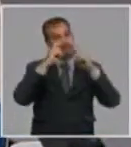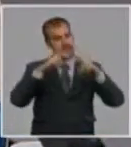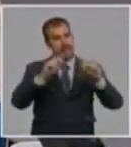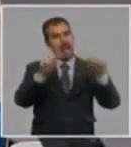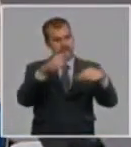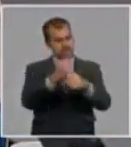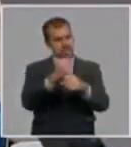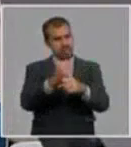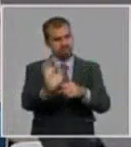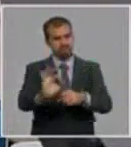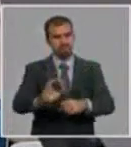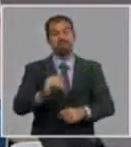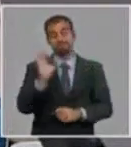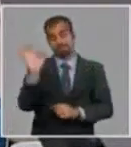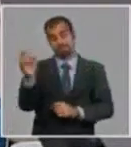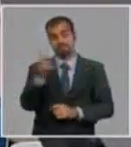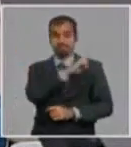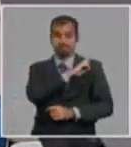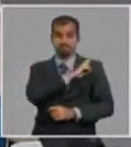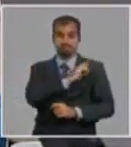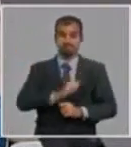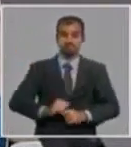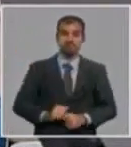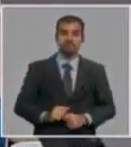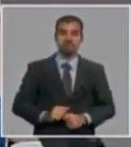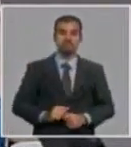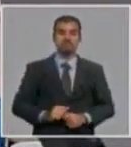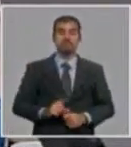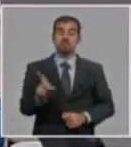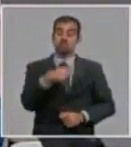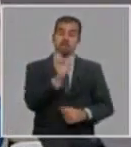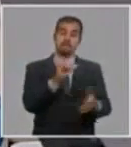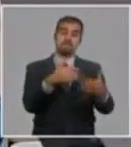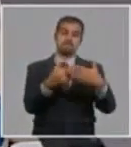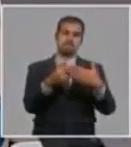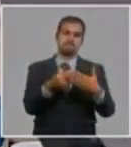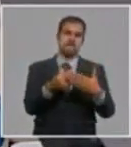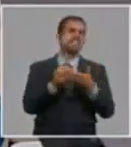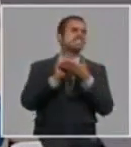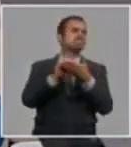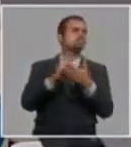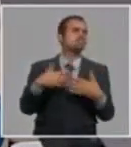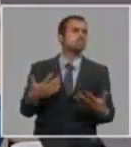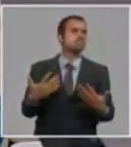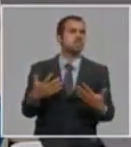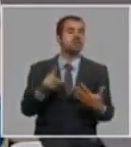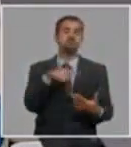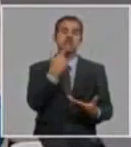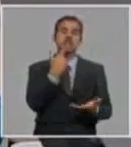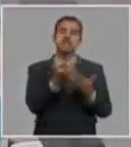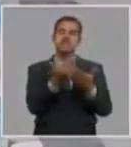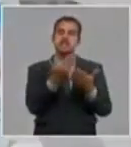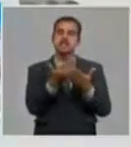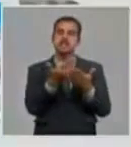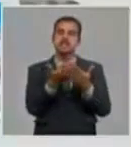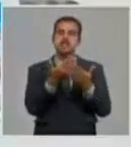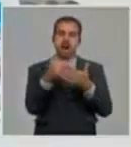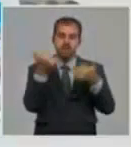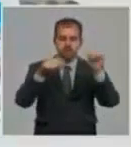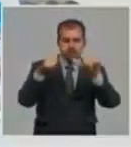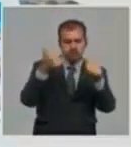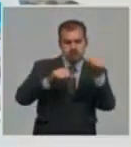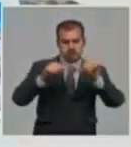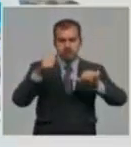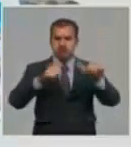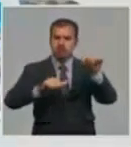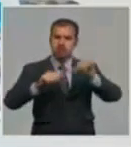decía, otro de los servicios que Biocen brinda son los ensayos de calidad físico-químicos, microbiológicos y